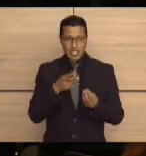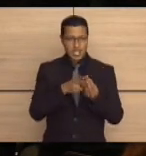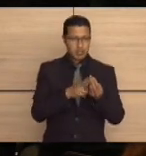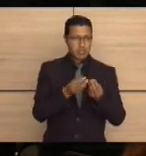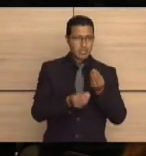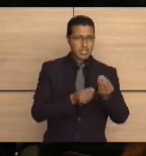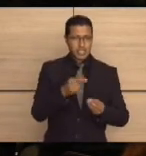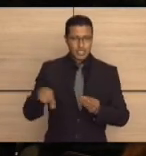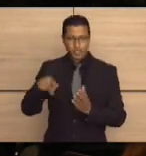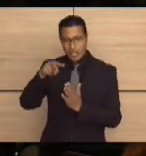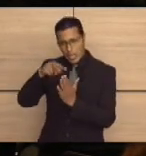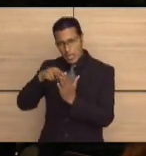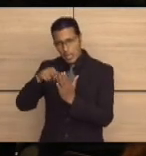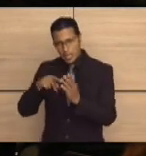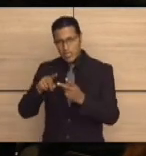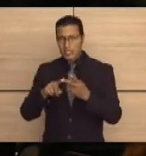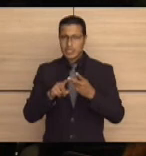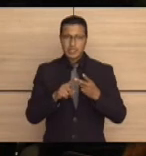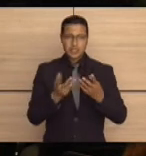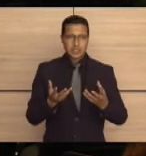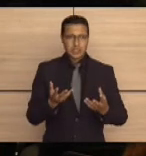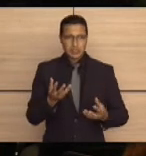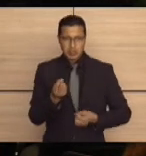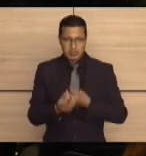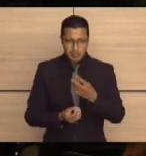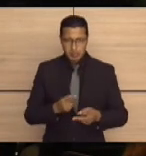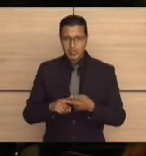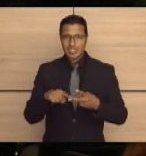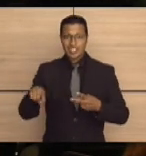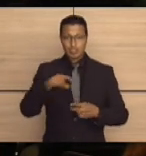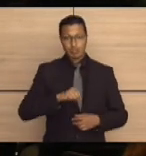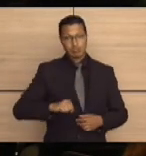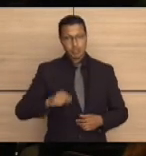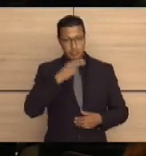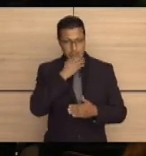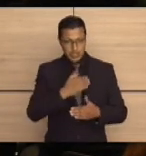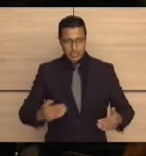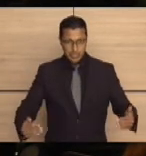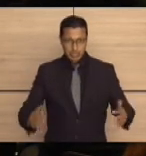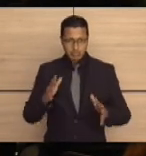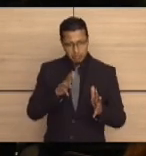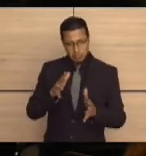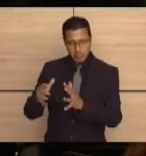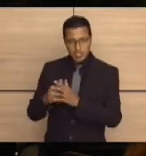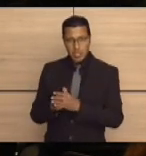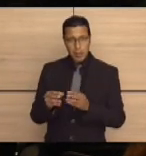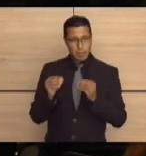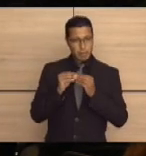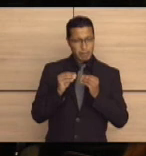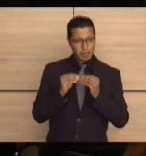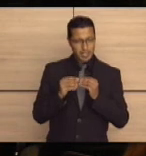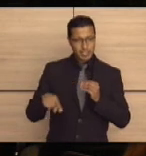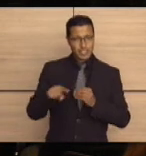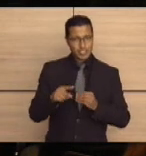la lectura con todos los sentidos, las artes expresivas y la Convención sobre los Derechos del Niño. Pero más allá de todo esto, para poder que se